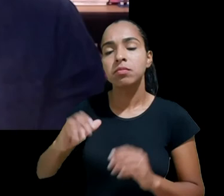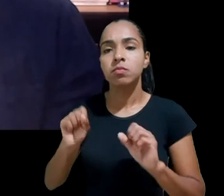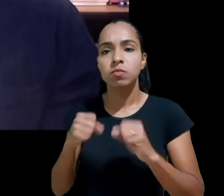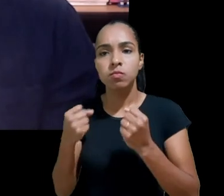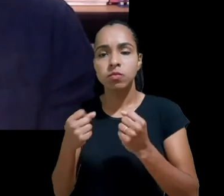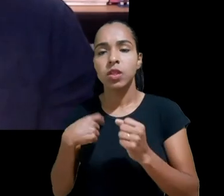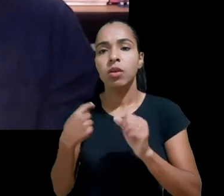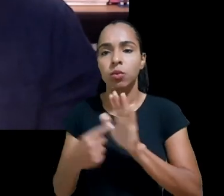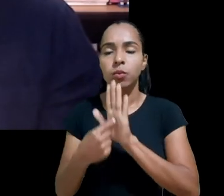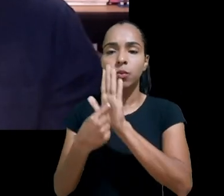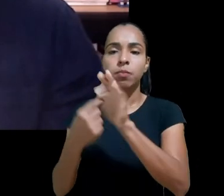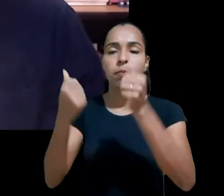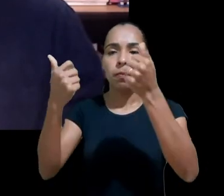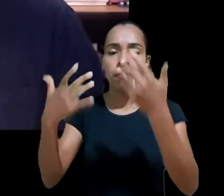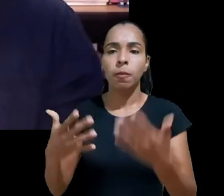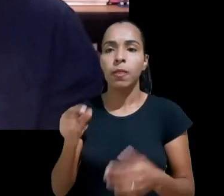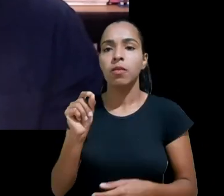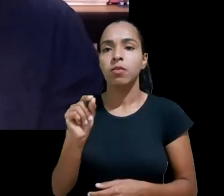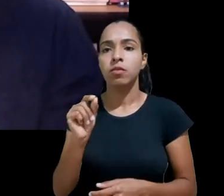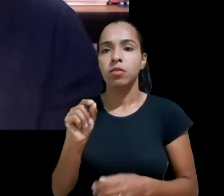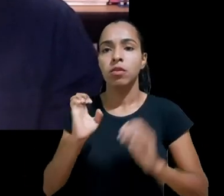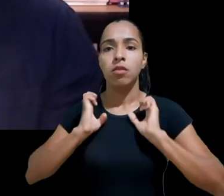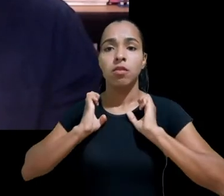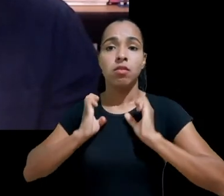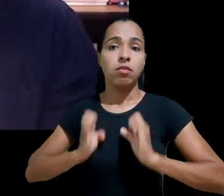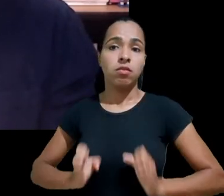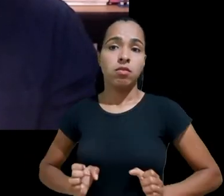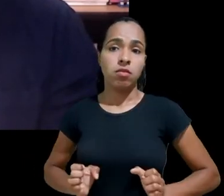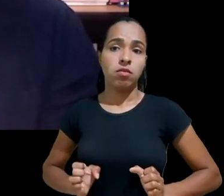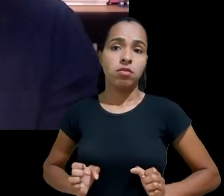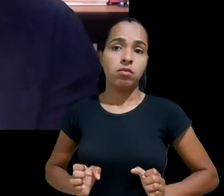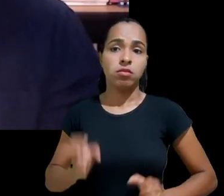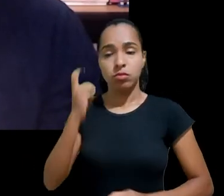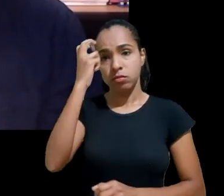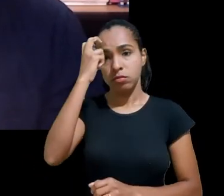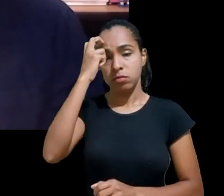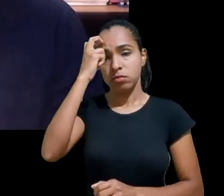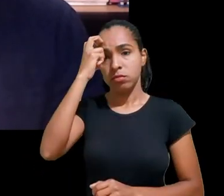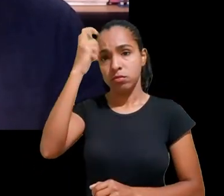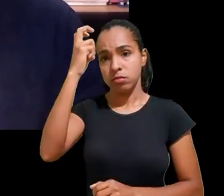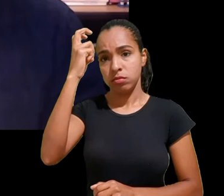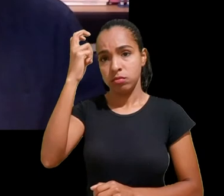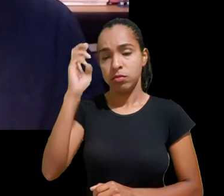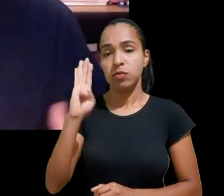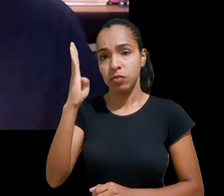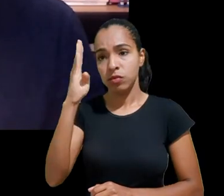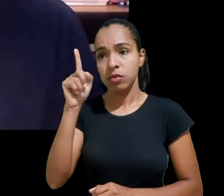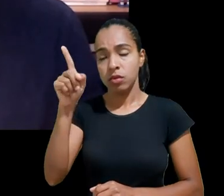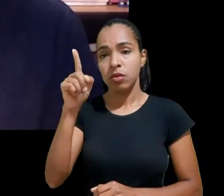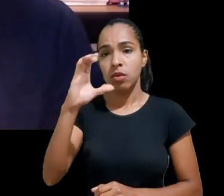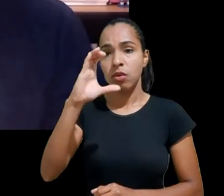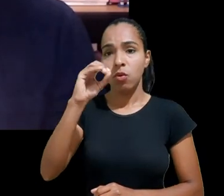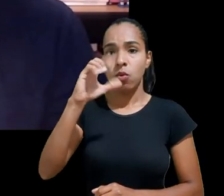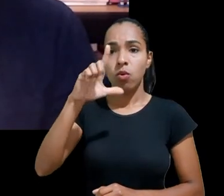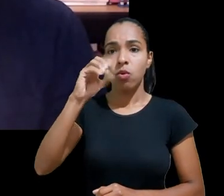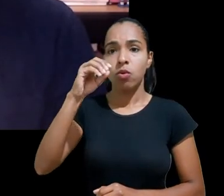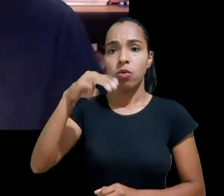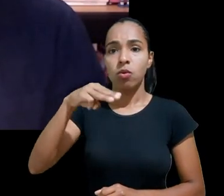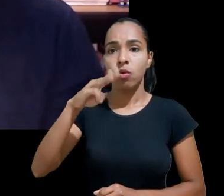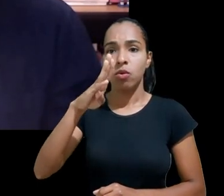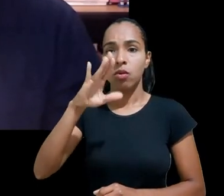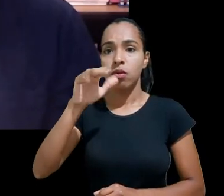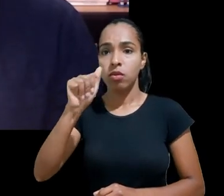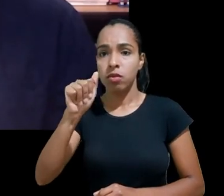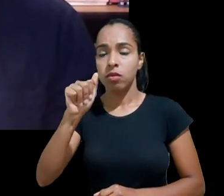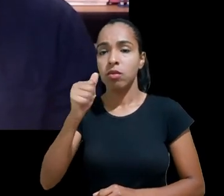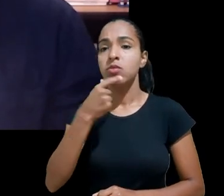para la inteligencia artificial del gobierno de Colombia que fue liderada por Armando Guío y asesorada por un conjunto de expertas